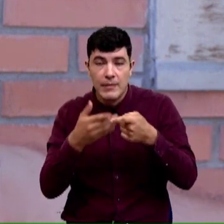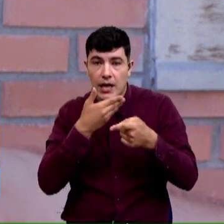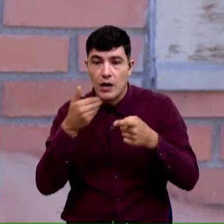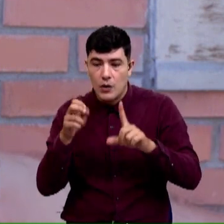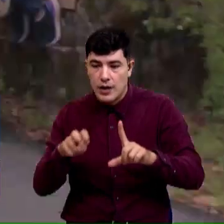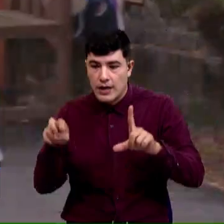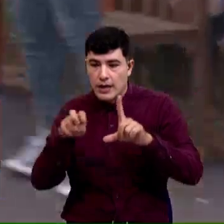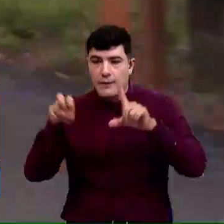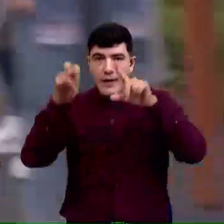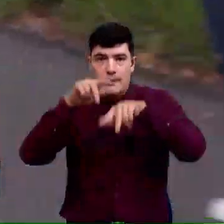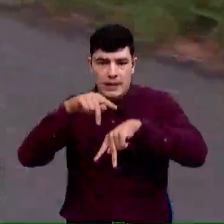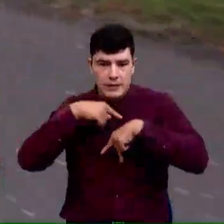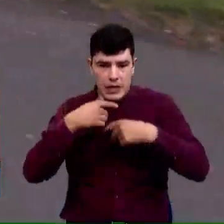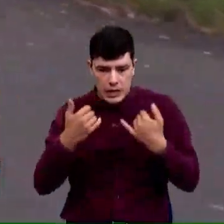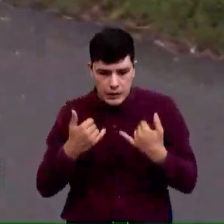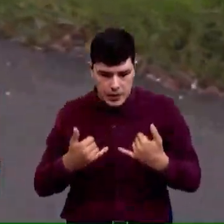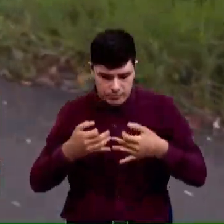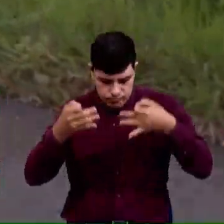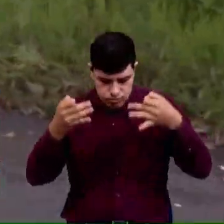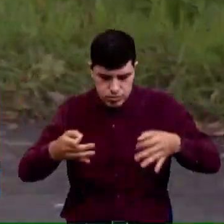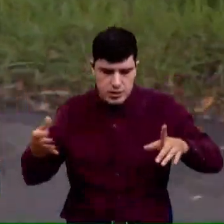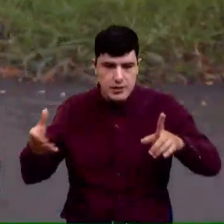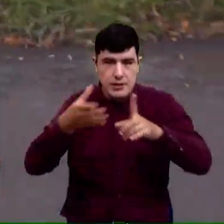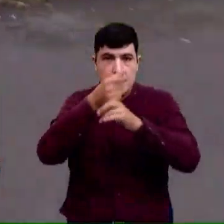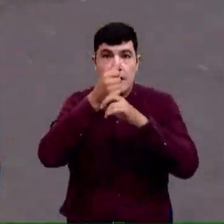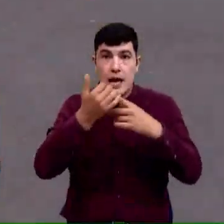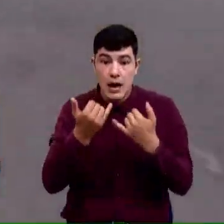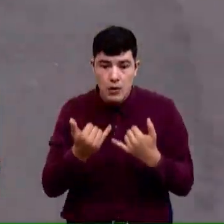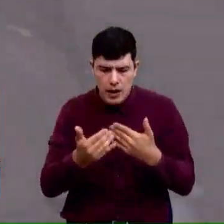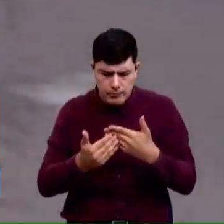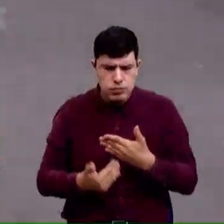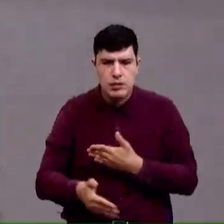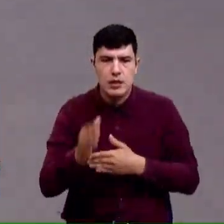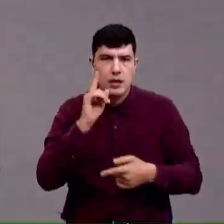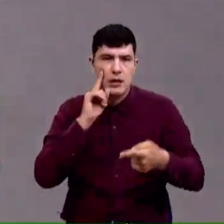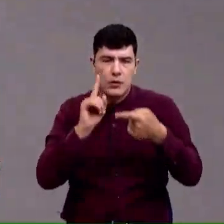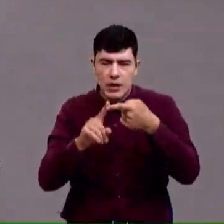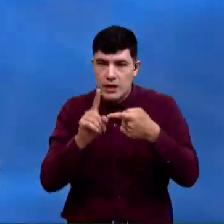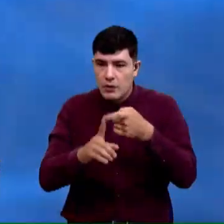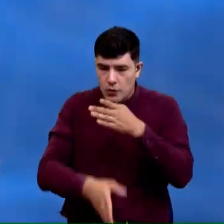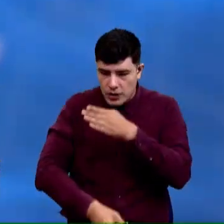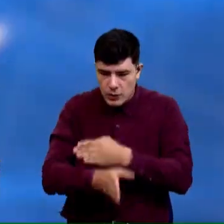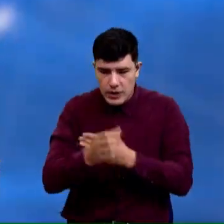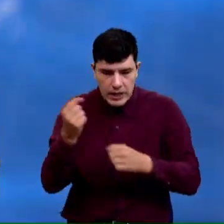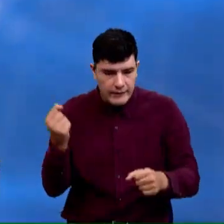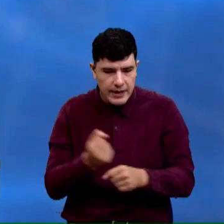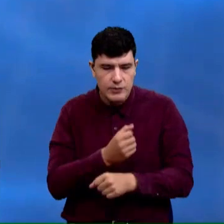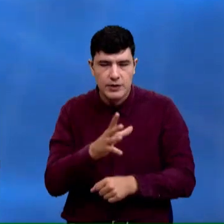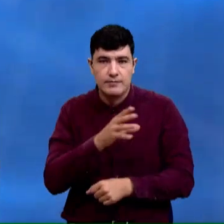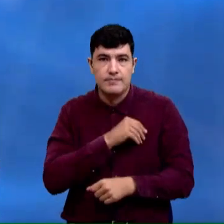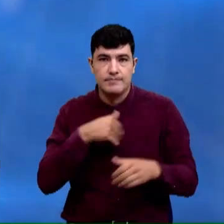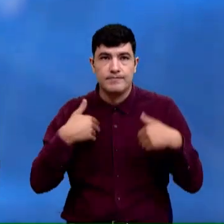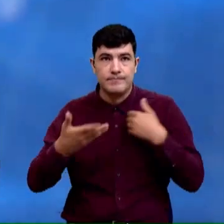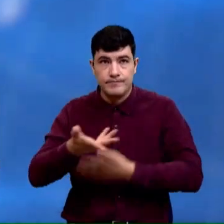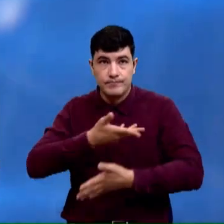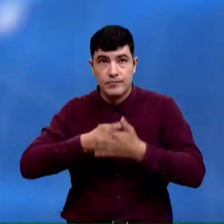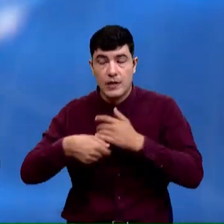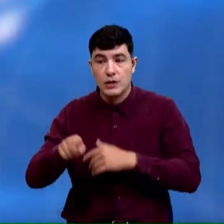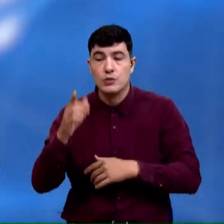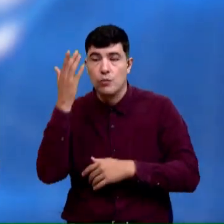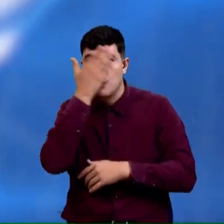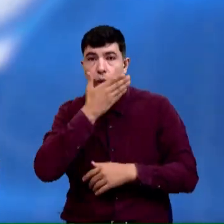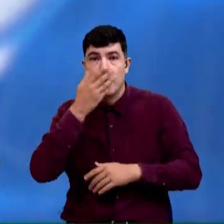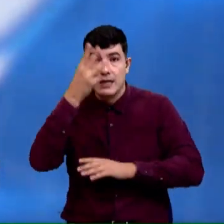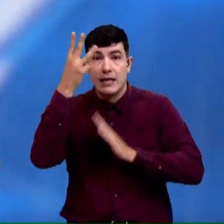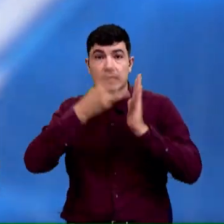marcas. Y bueno, se cumplió. Ahora seguimos trabajando con más satisfacción. Yajaira disputó la prueba de los 3.000 metros